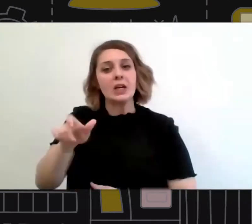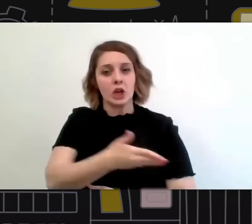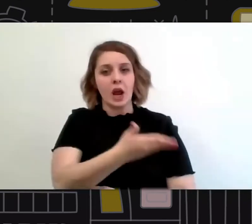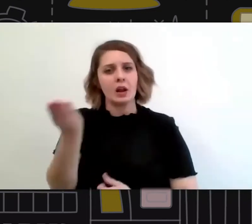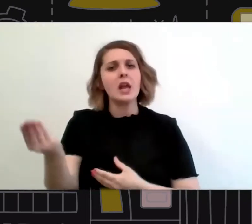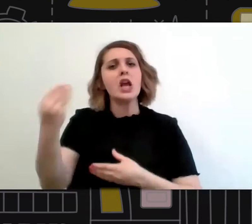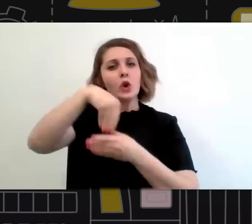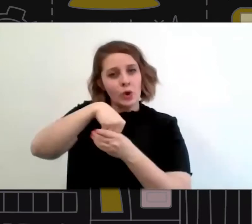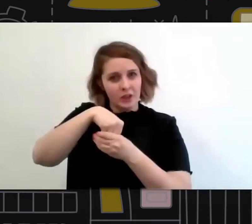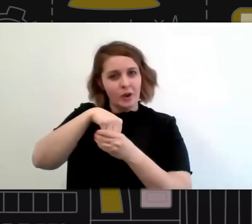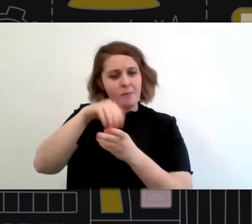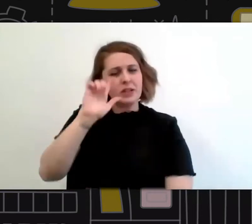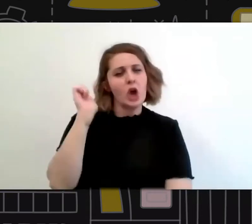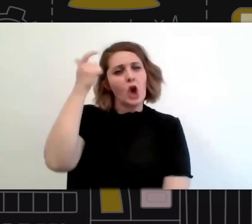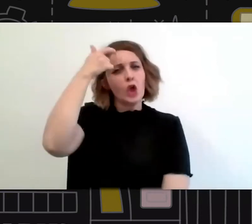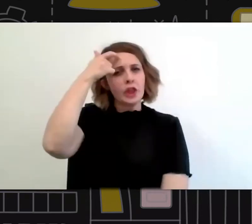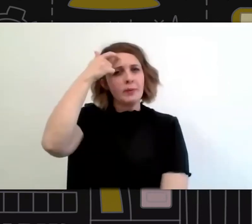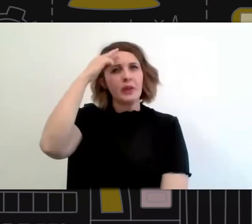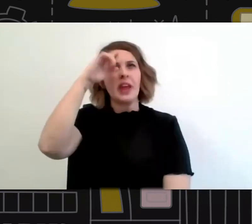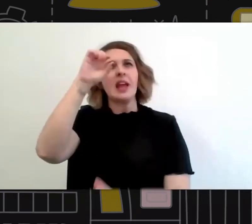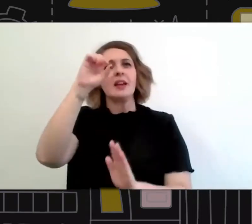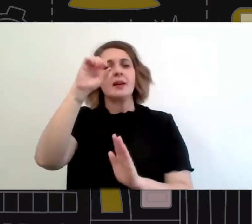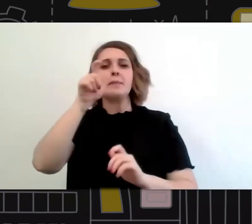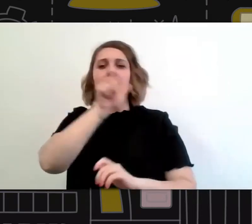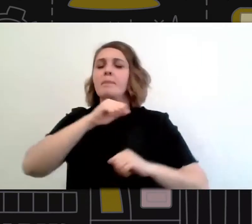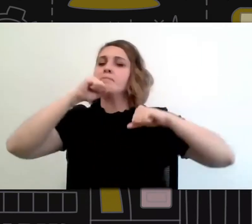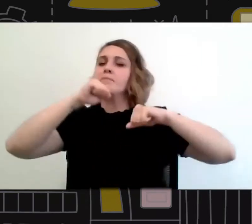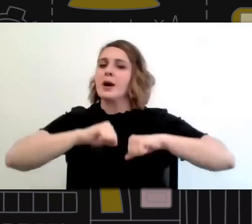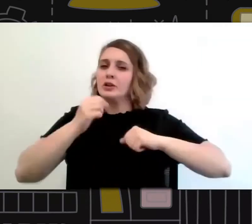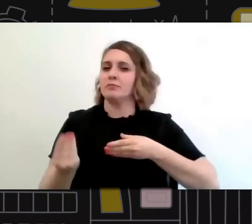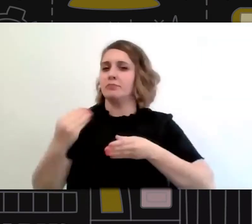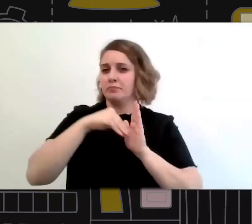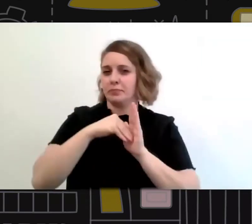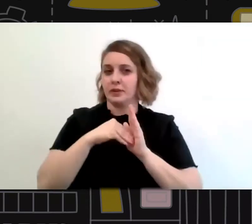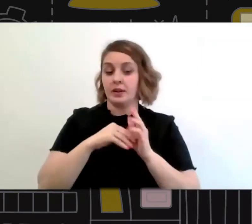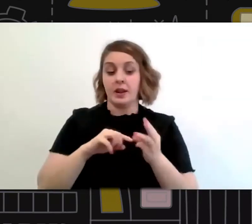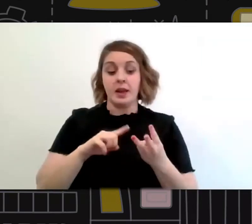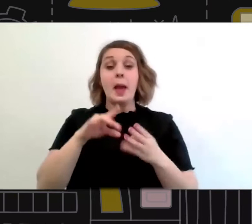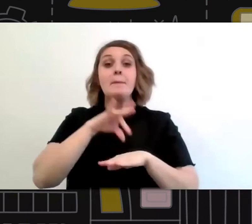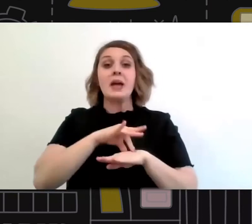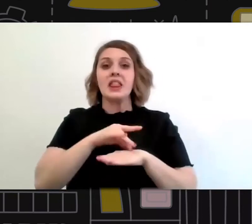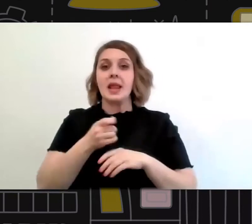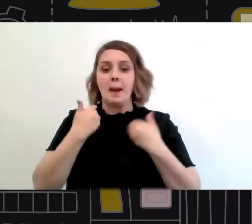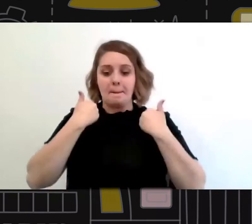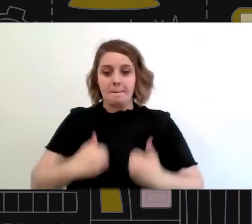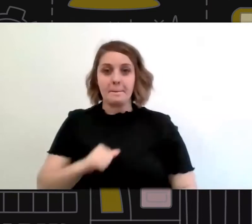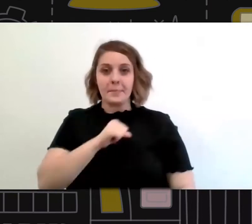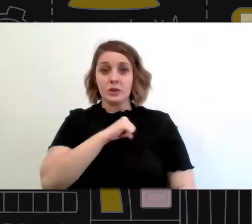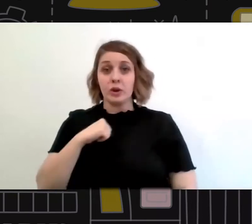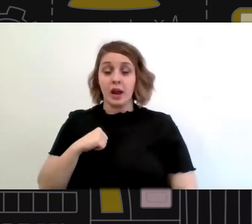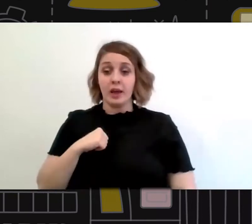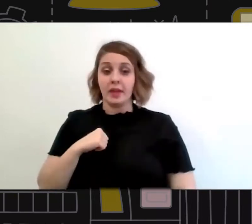y ese concepto de cronicidad y de mayores. La medicina personalizada permite adaptar